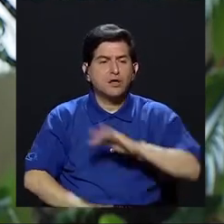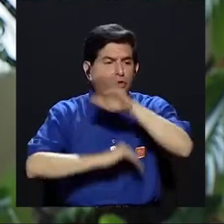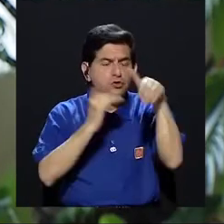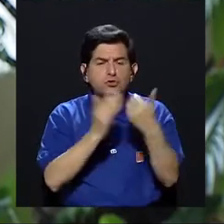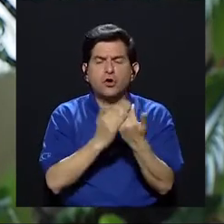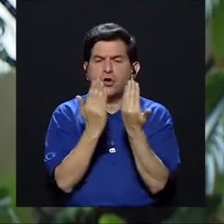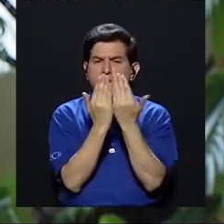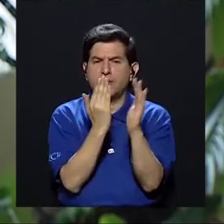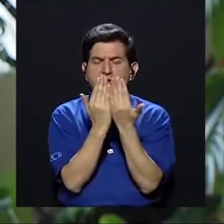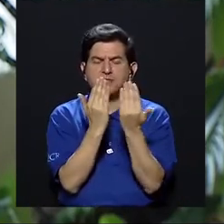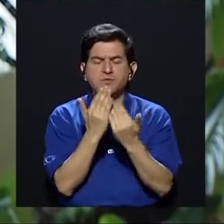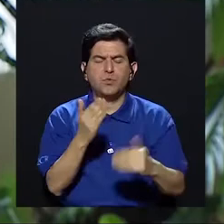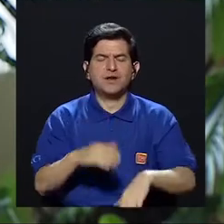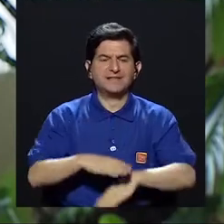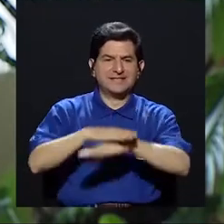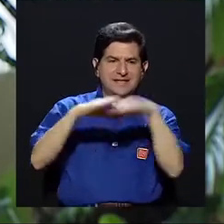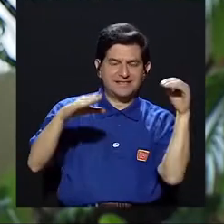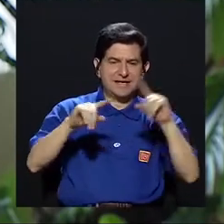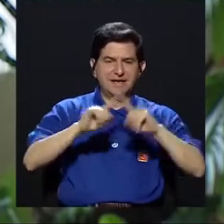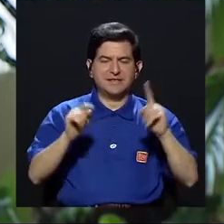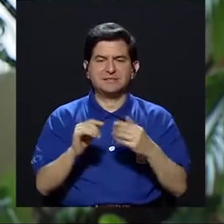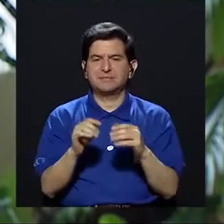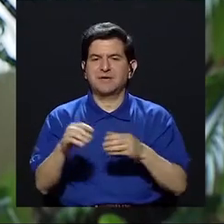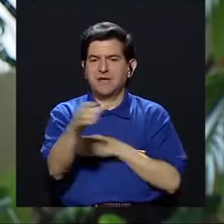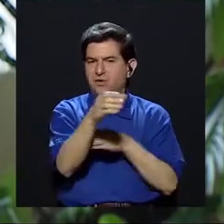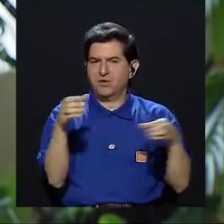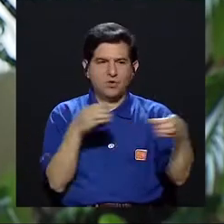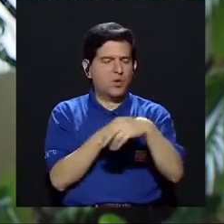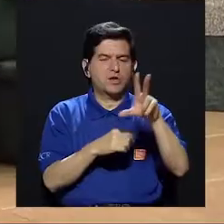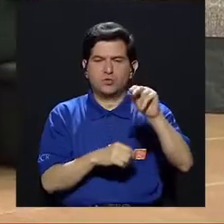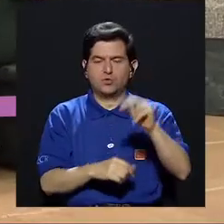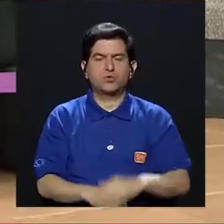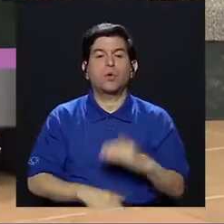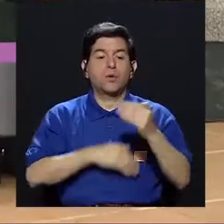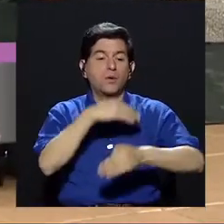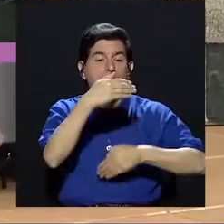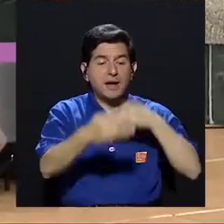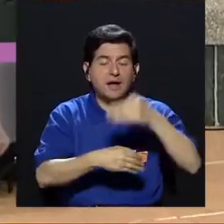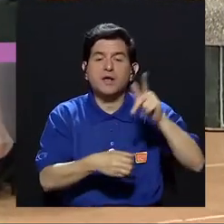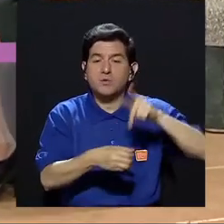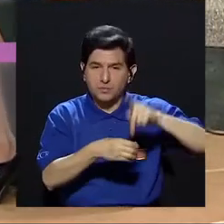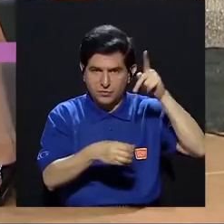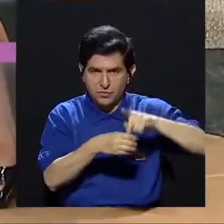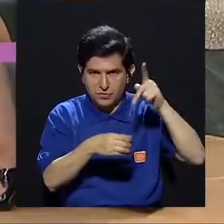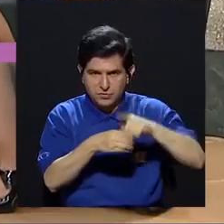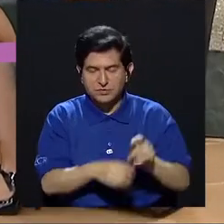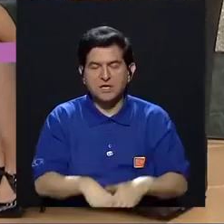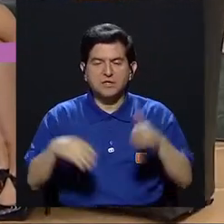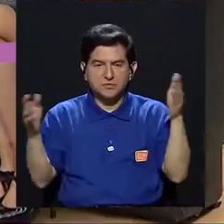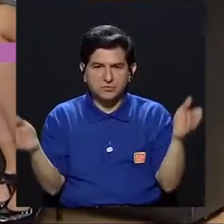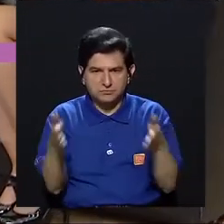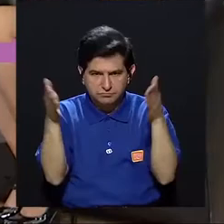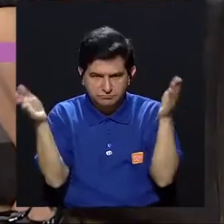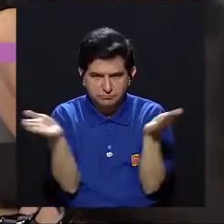lleva todas las puertas externas, pero las puertas de la habitación no. En el proceso de participación que